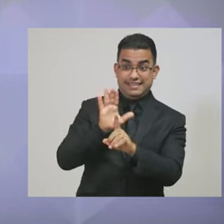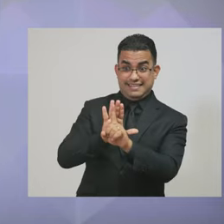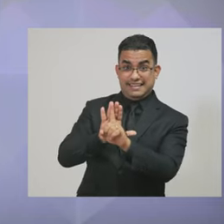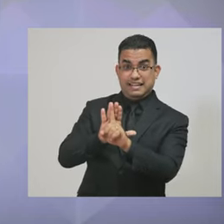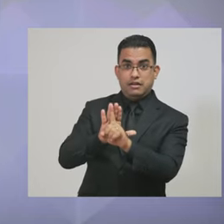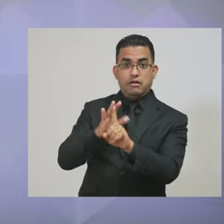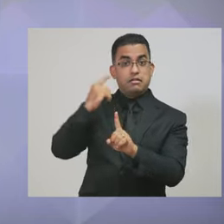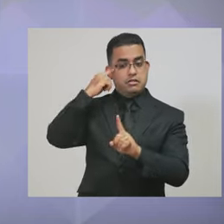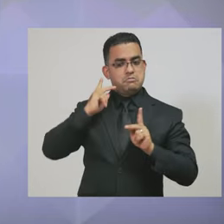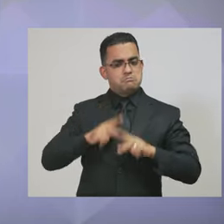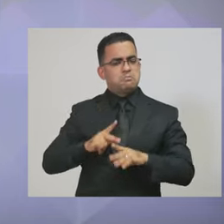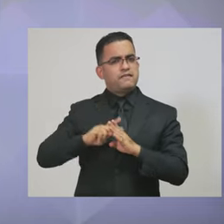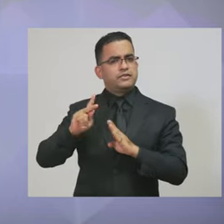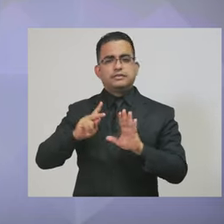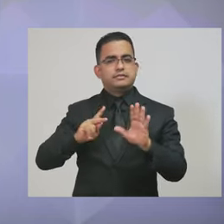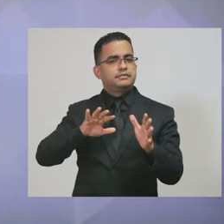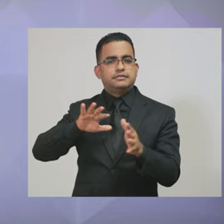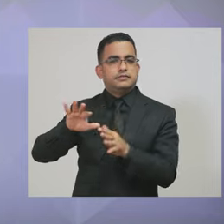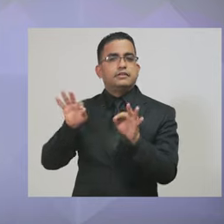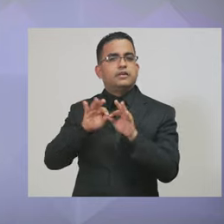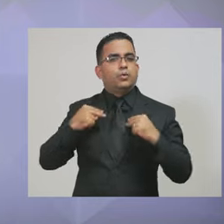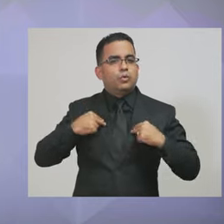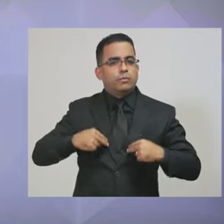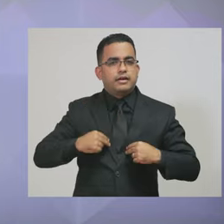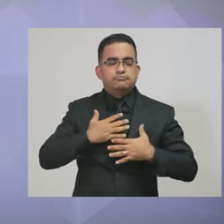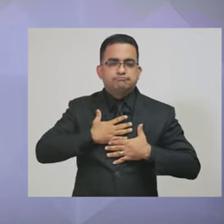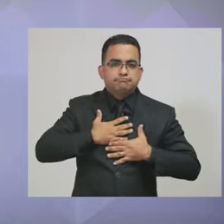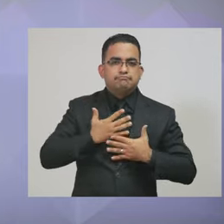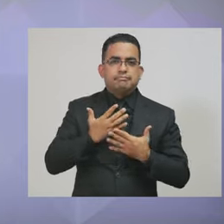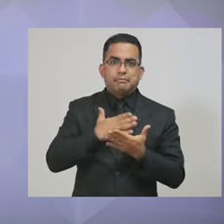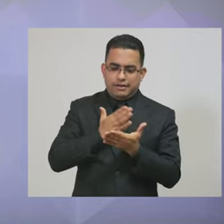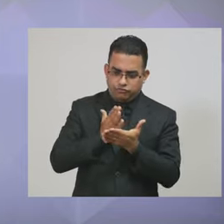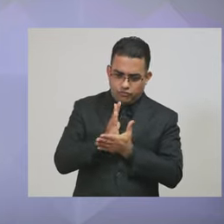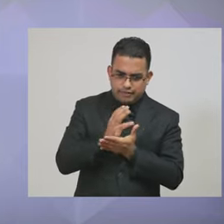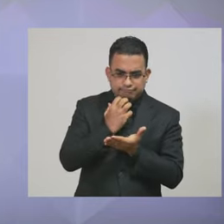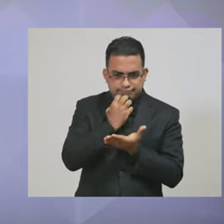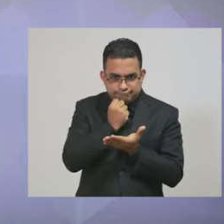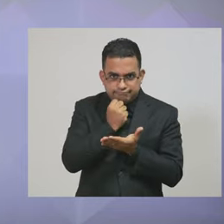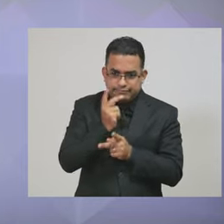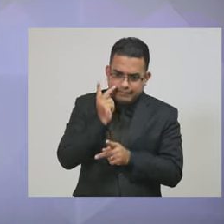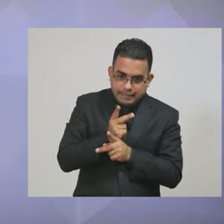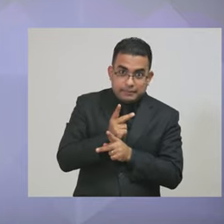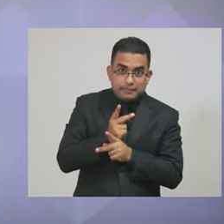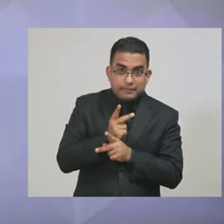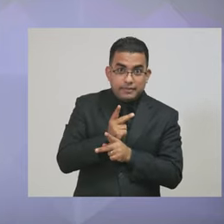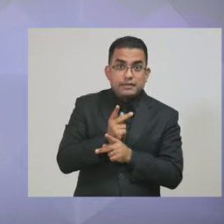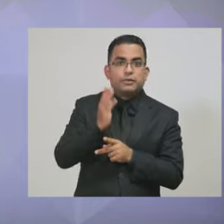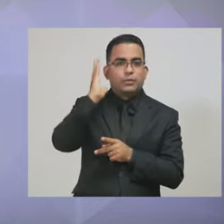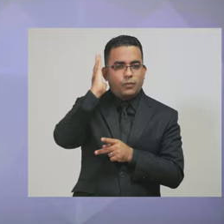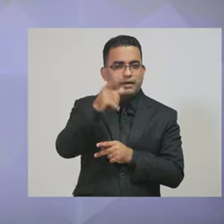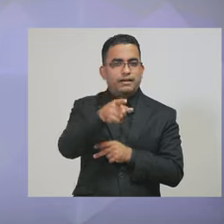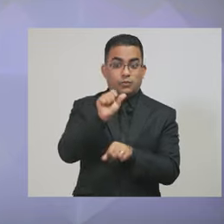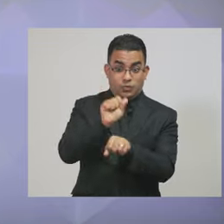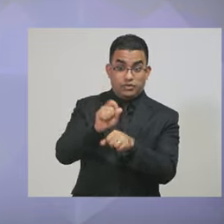todos antes que un profesional se un verdadero ser humano que si está preocupado por